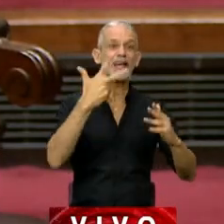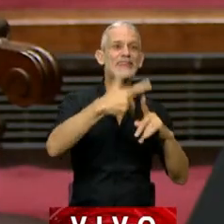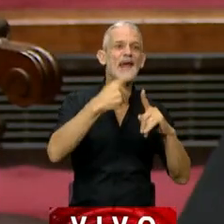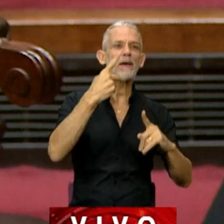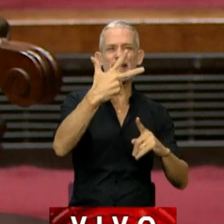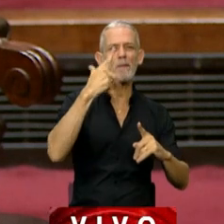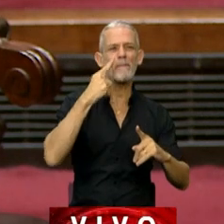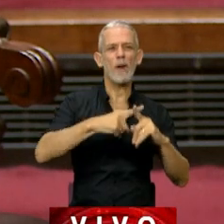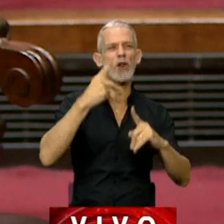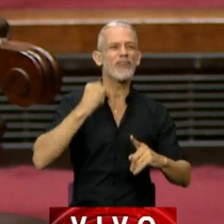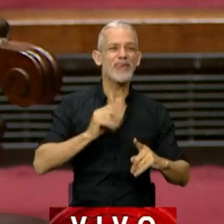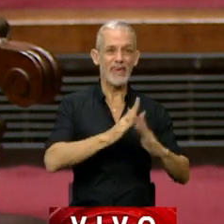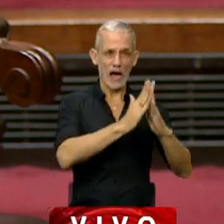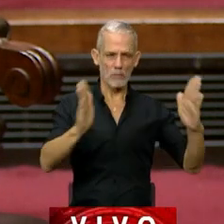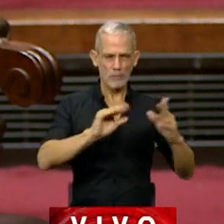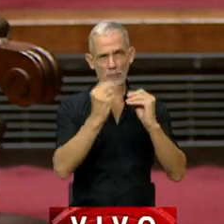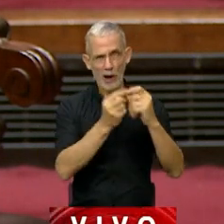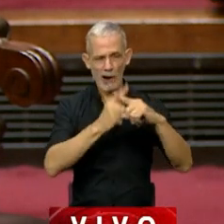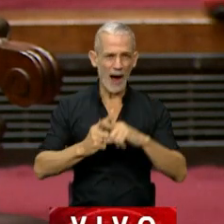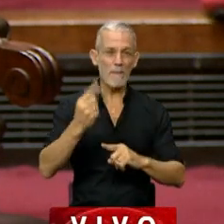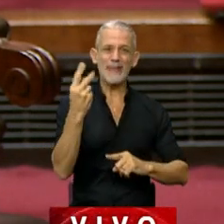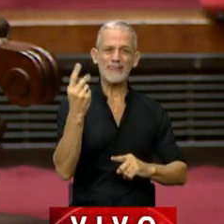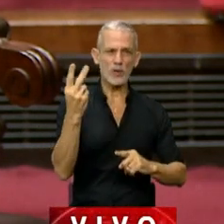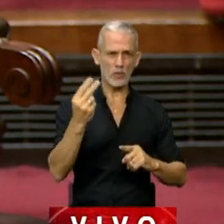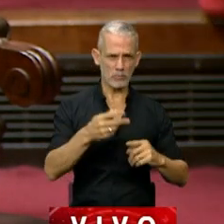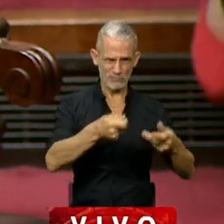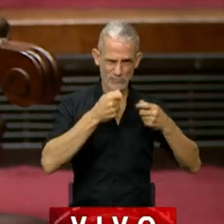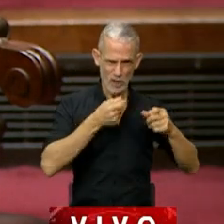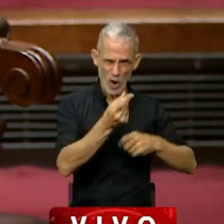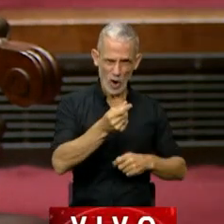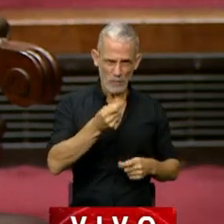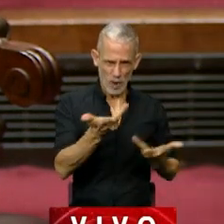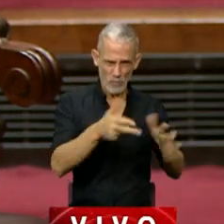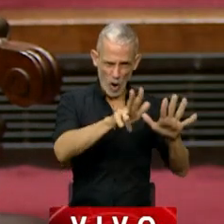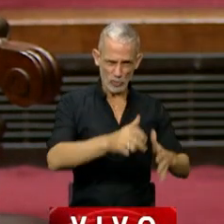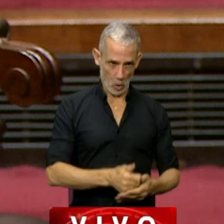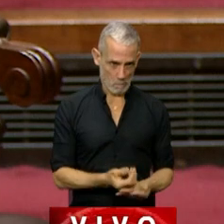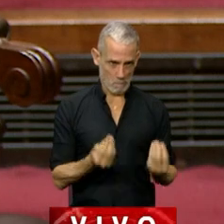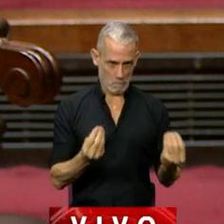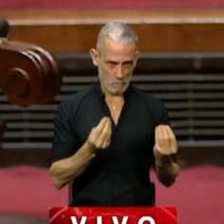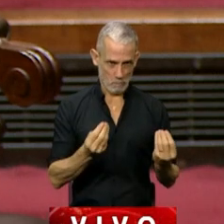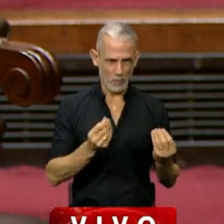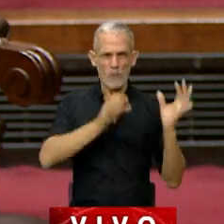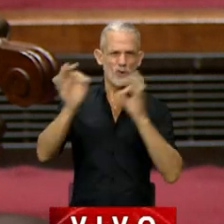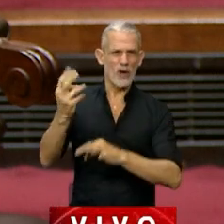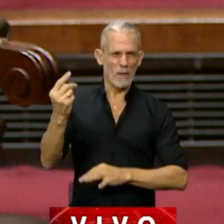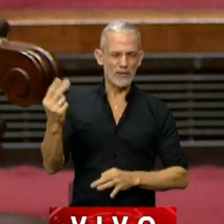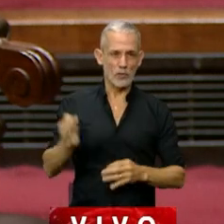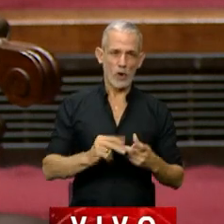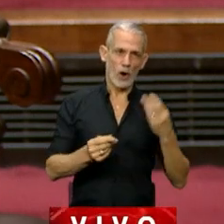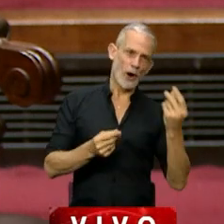día, por ejemplo. Esa forma de prescribir tiene una intencionalidad comercial, que es que compremos